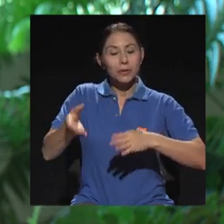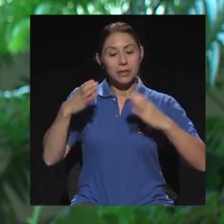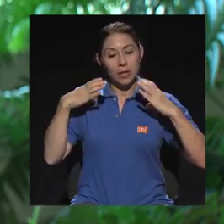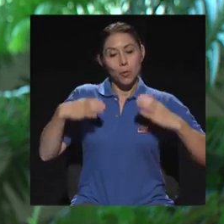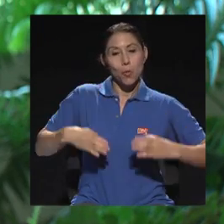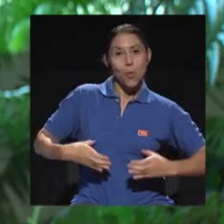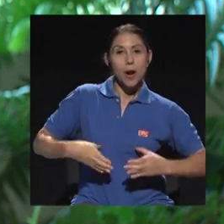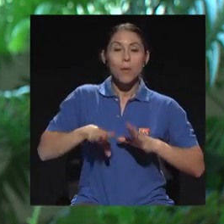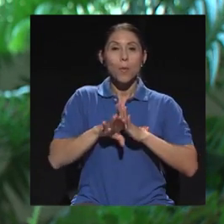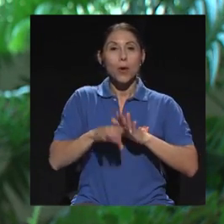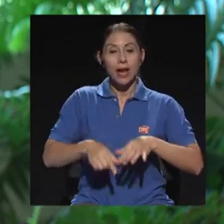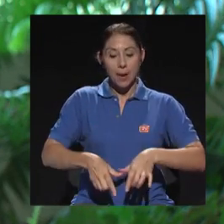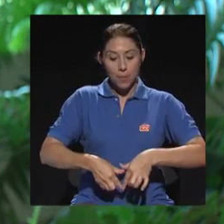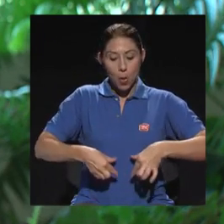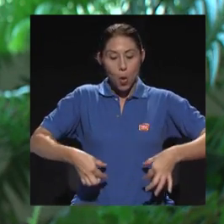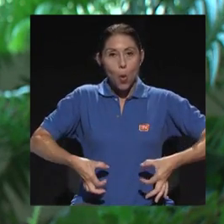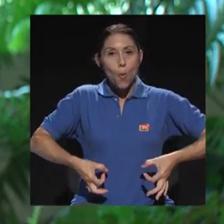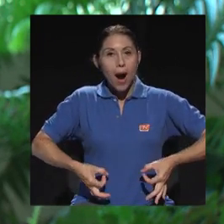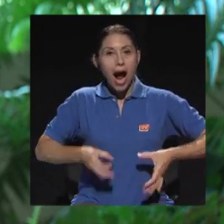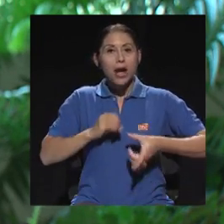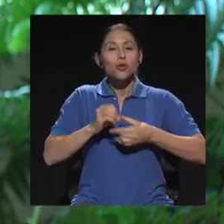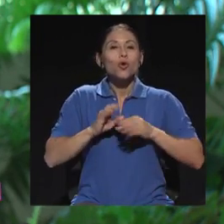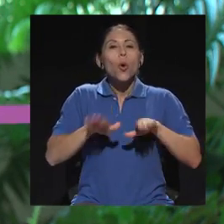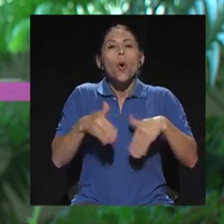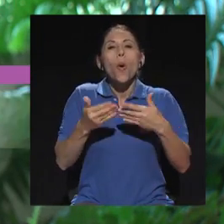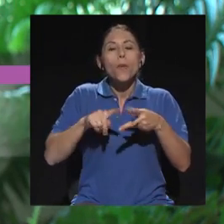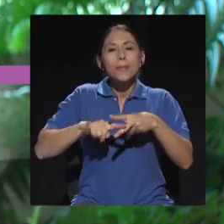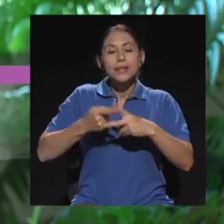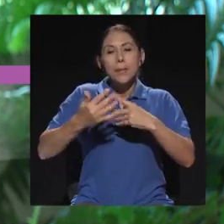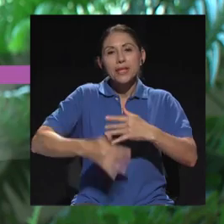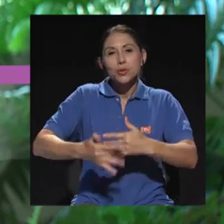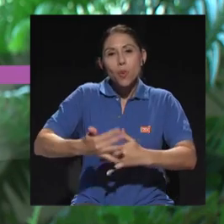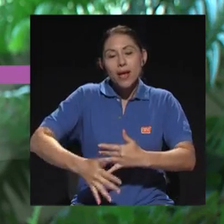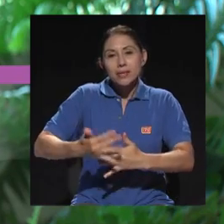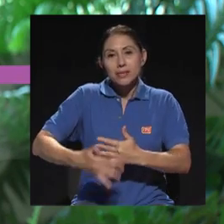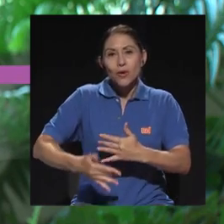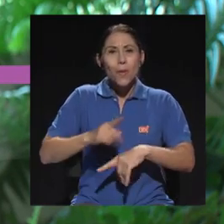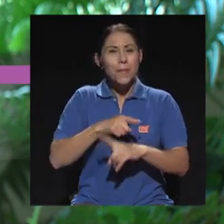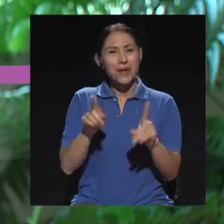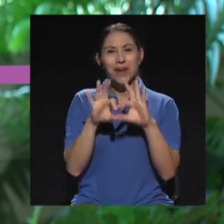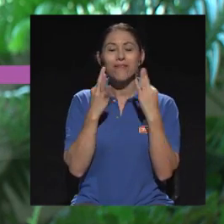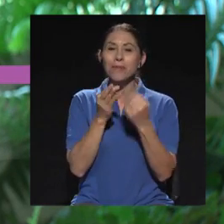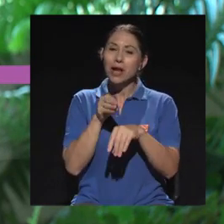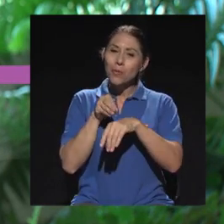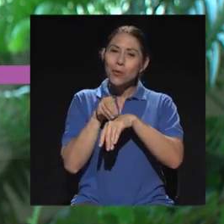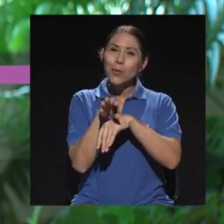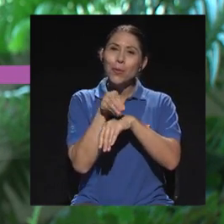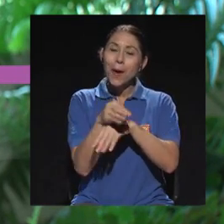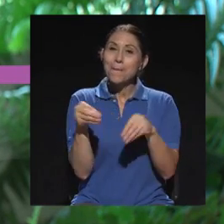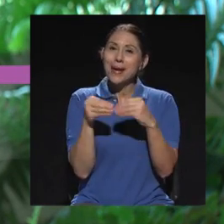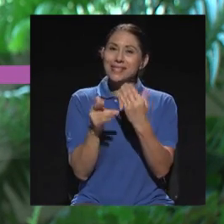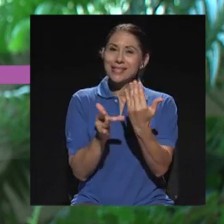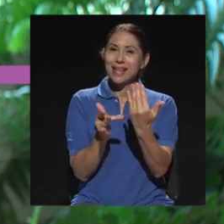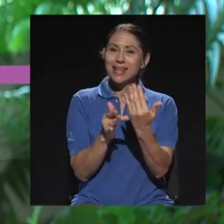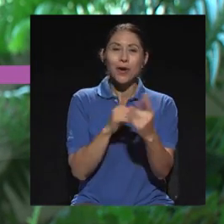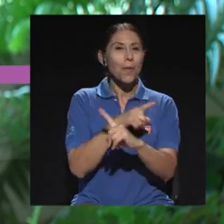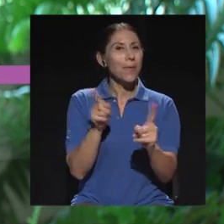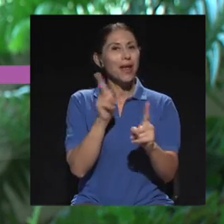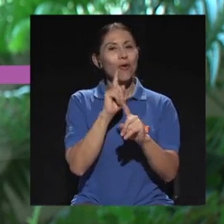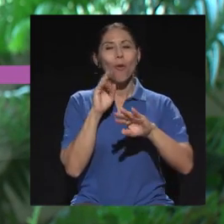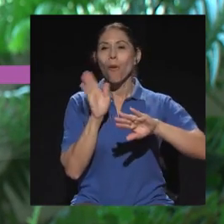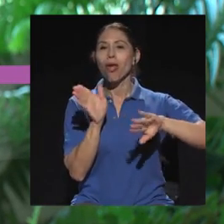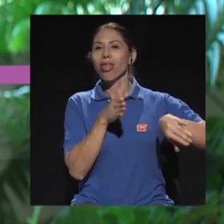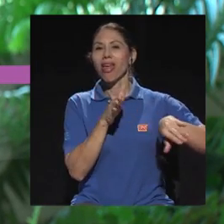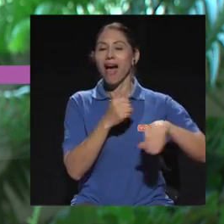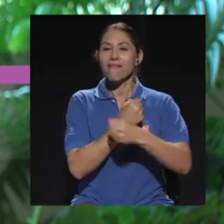cuerpo, sí, que los ovarios o la parte de la menstruación, pero siempre en términos tal vez muy técnicos y no tanto afectivos.